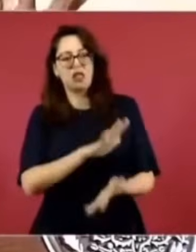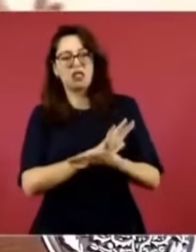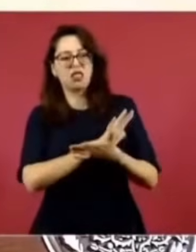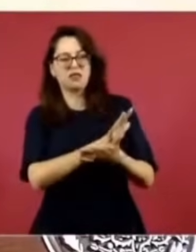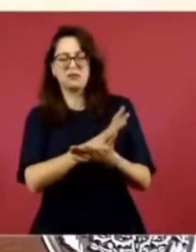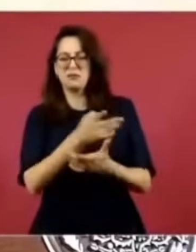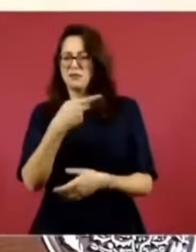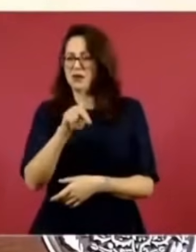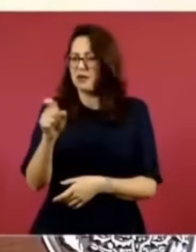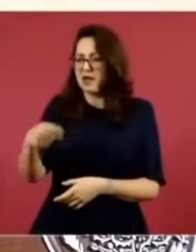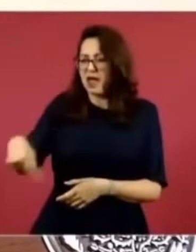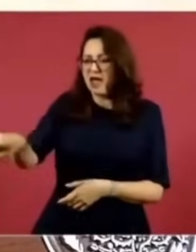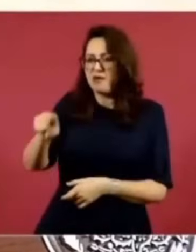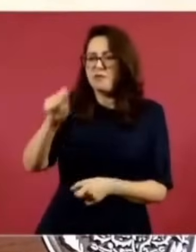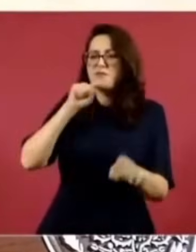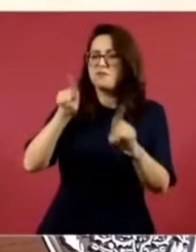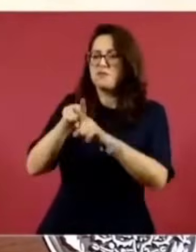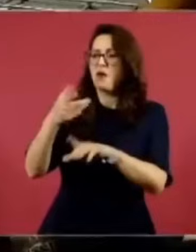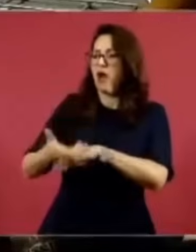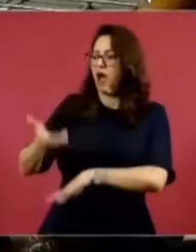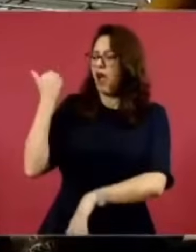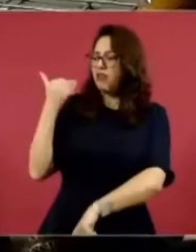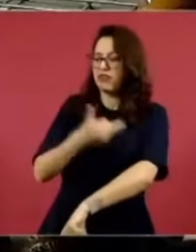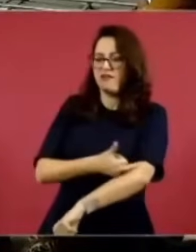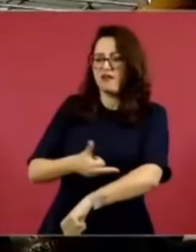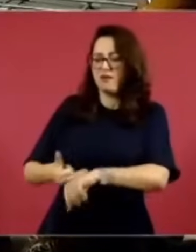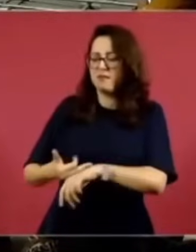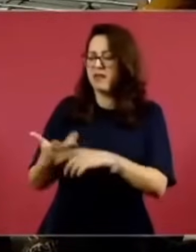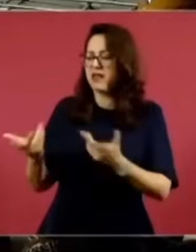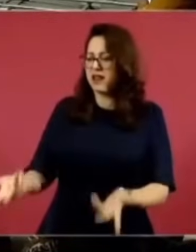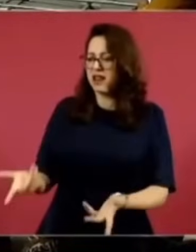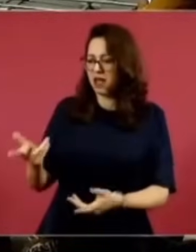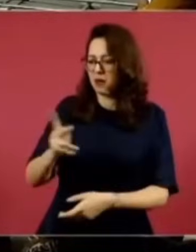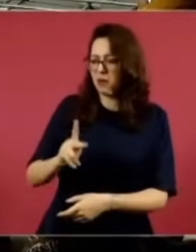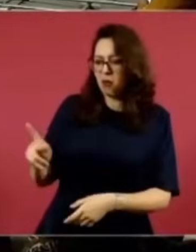pueblo, se vuelven ladinos.